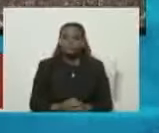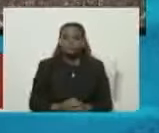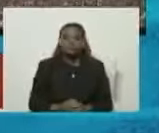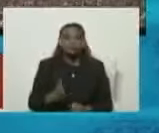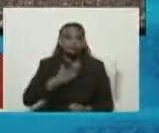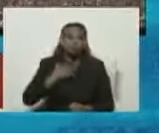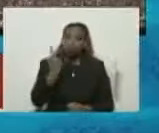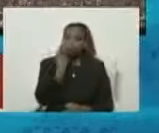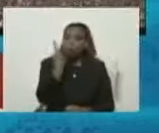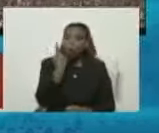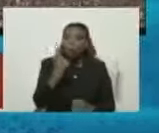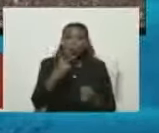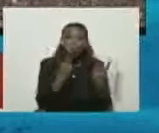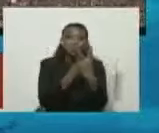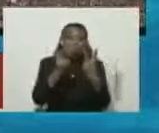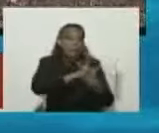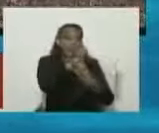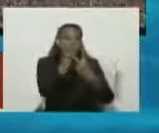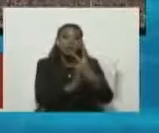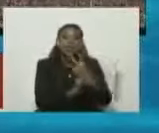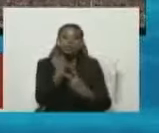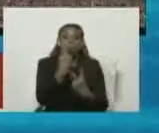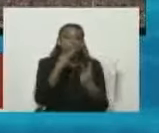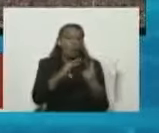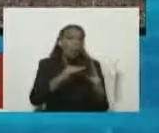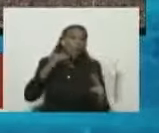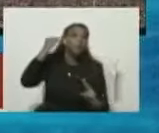Solo tengo dos poderes por encima de mí.